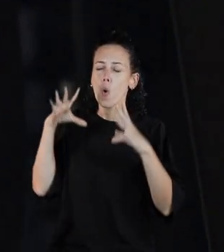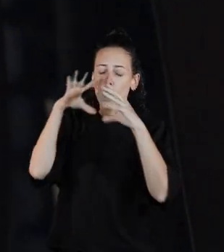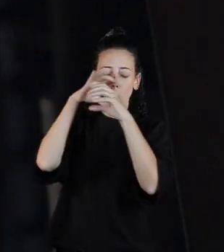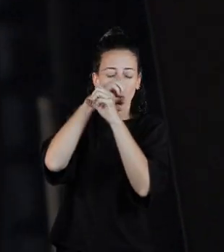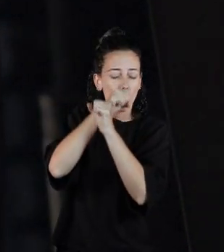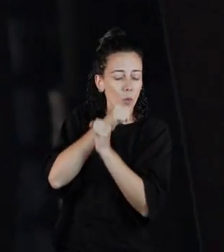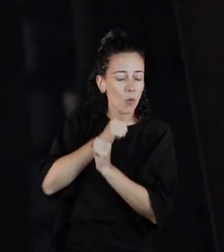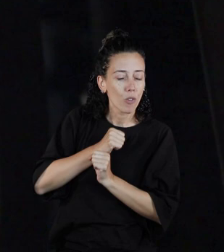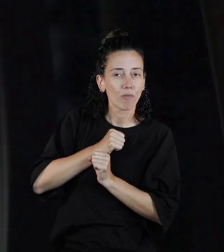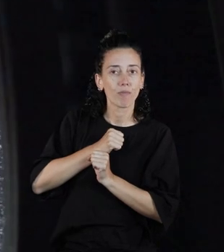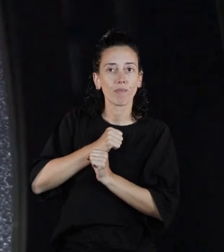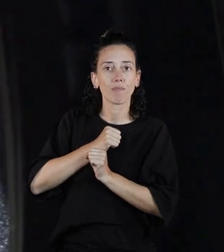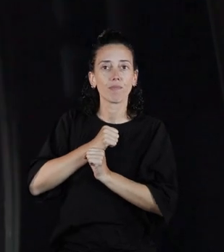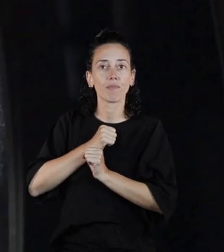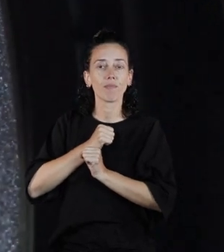mucha oscuridad.